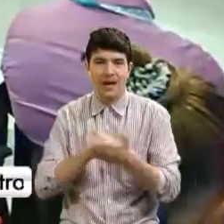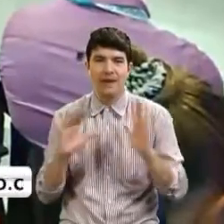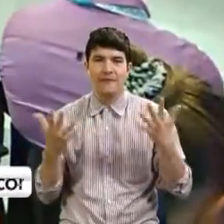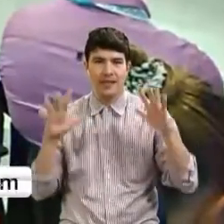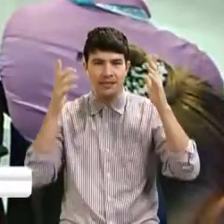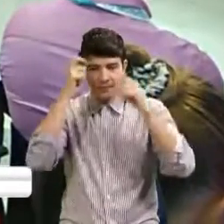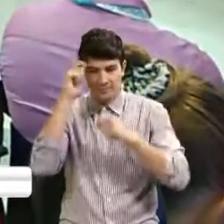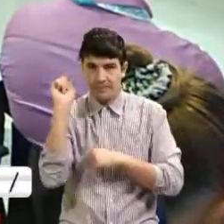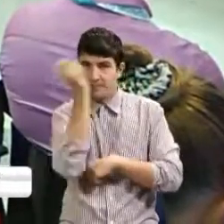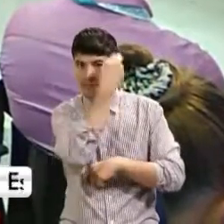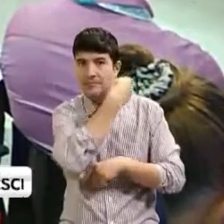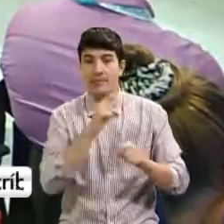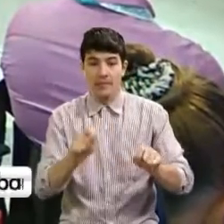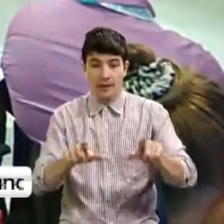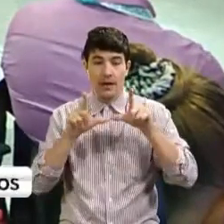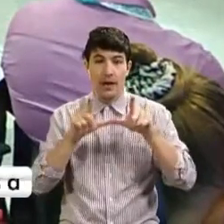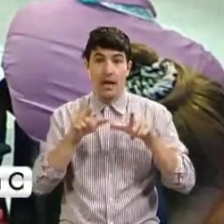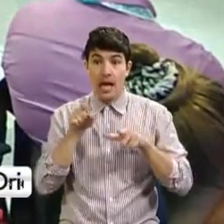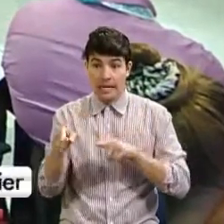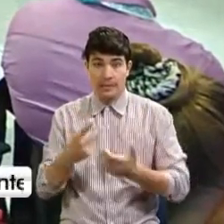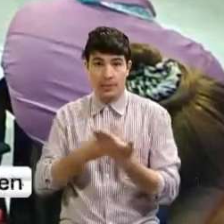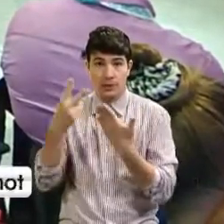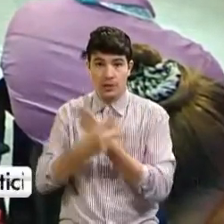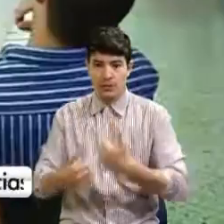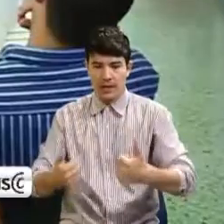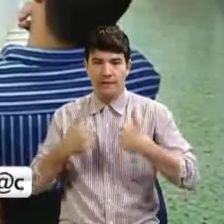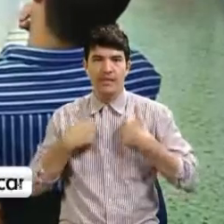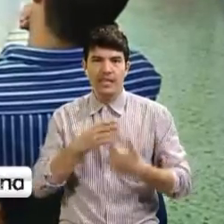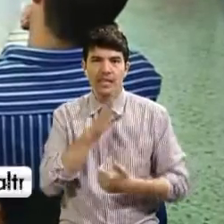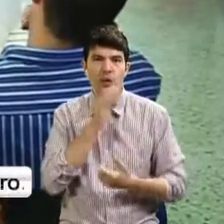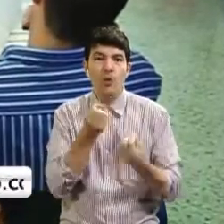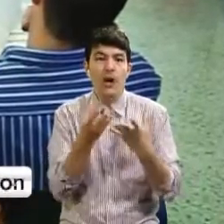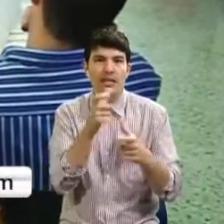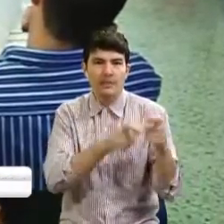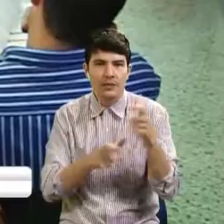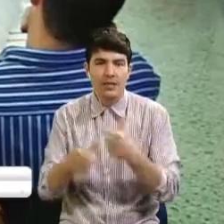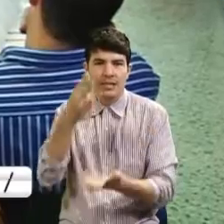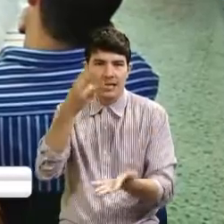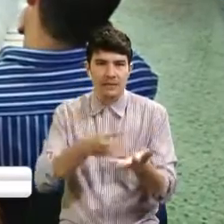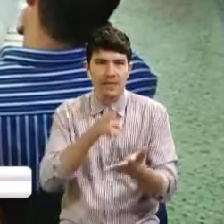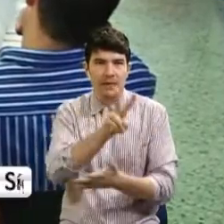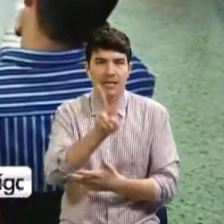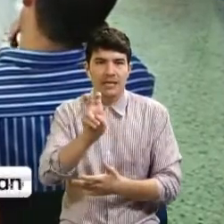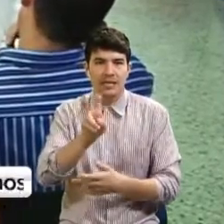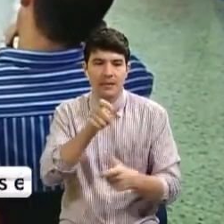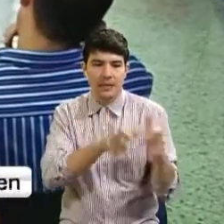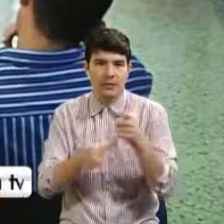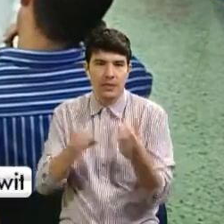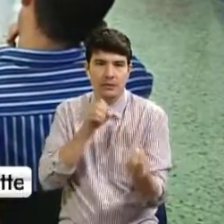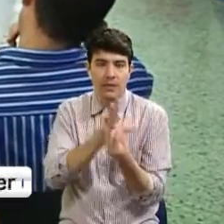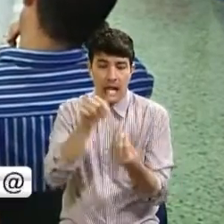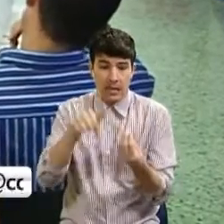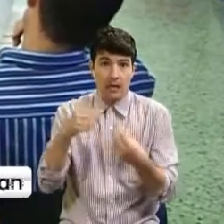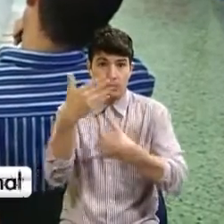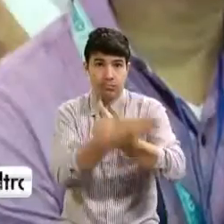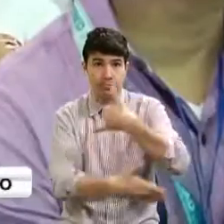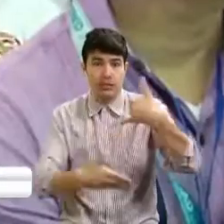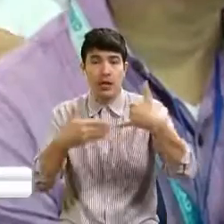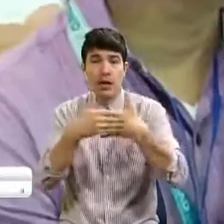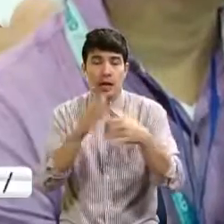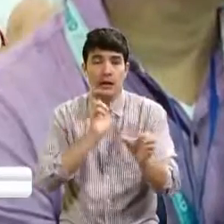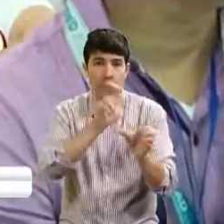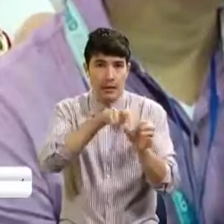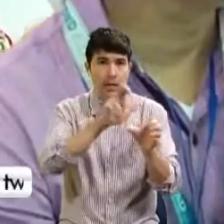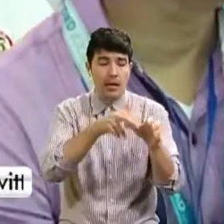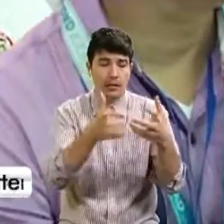este proyecto benefició de manera directa a 3 mil 25 víctimas del conflicto armado en toda colombia registrados en el sistema